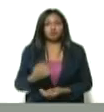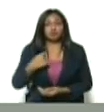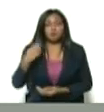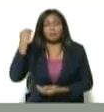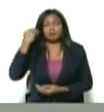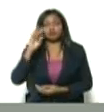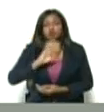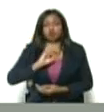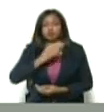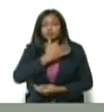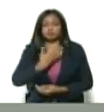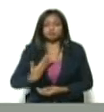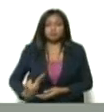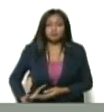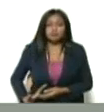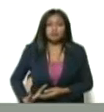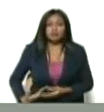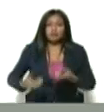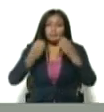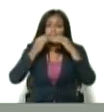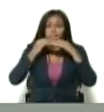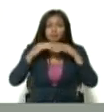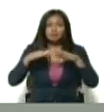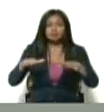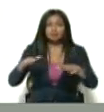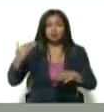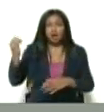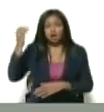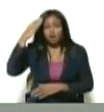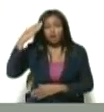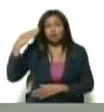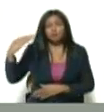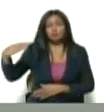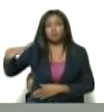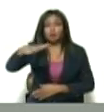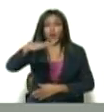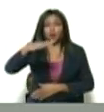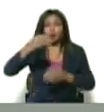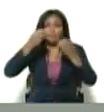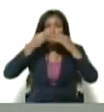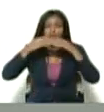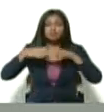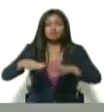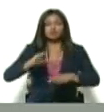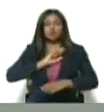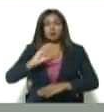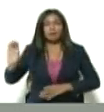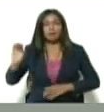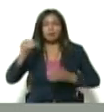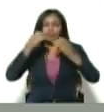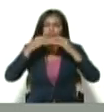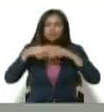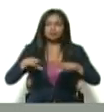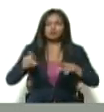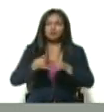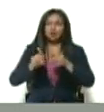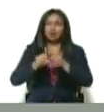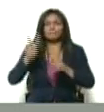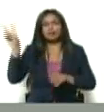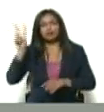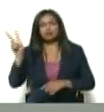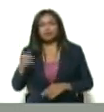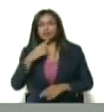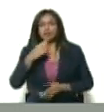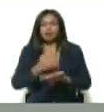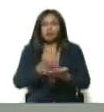presidente bendito y tenemos un pueblo bendito y una patria bendecida, Venezuela. Digamos